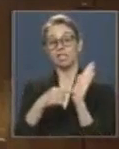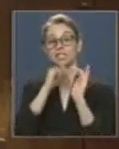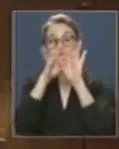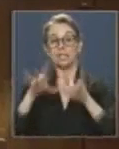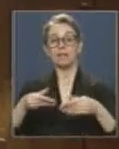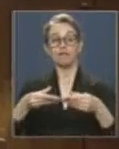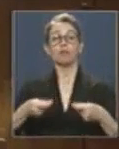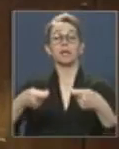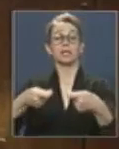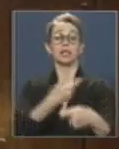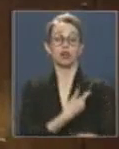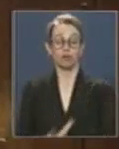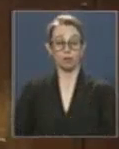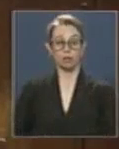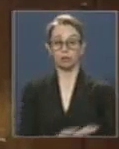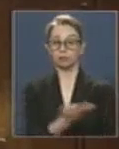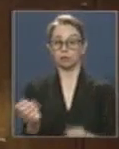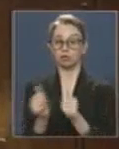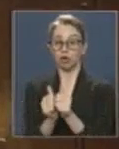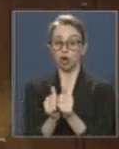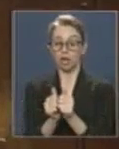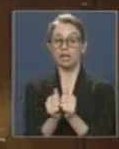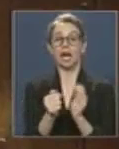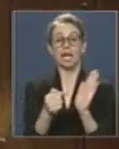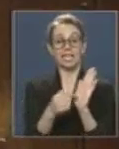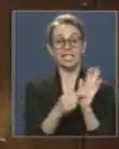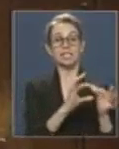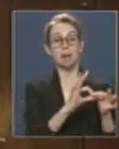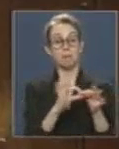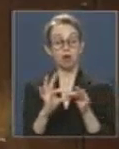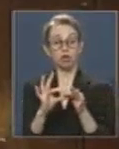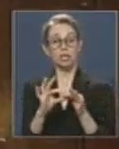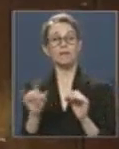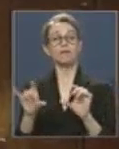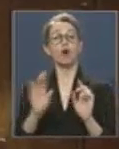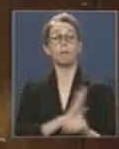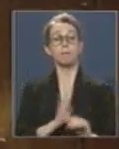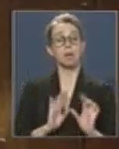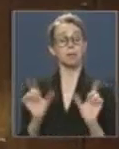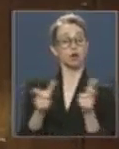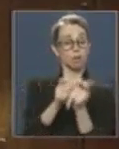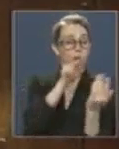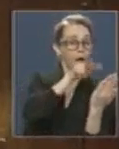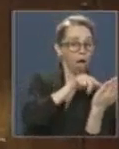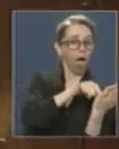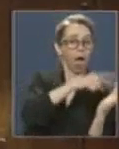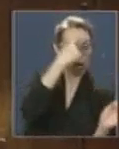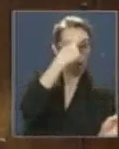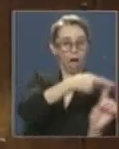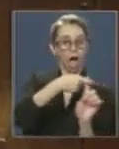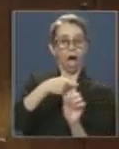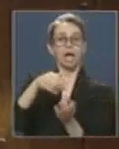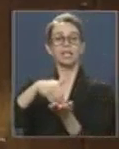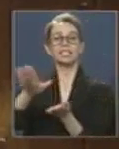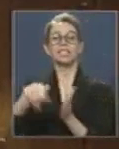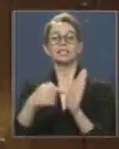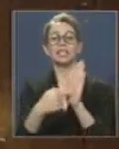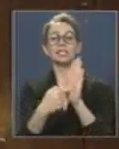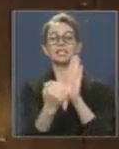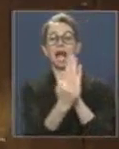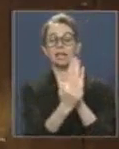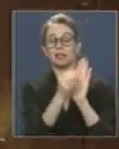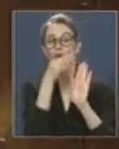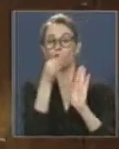En definitiva, estimados colegas, esto último fue el argumento tenido a la vista por la Comisión para acordar rechazar el citado artículo y